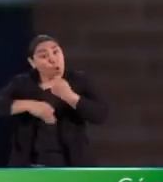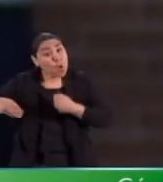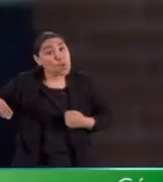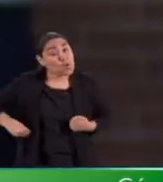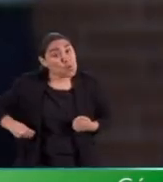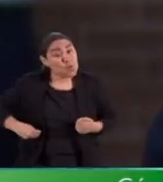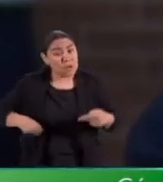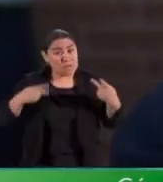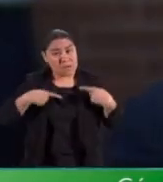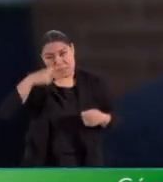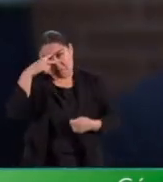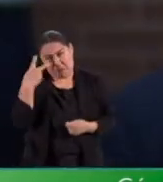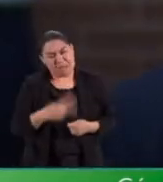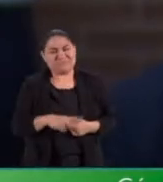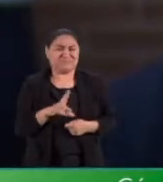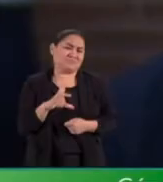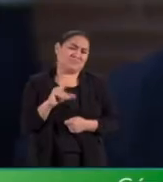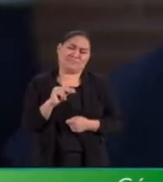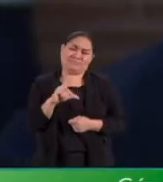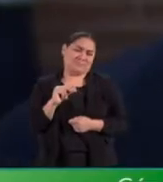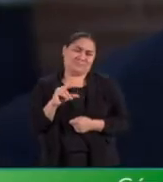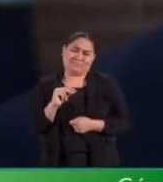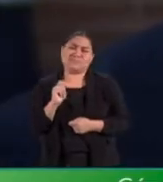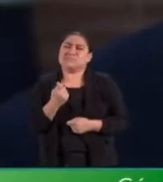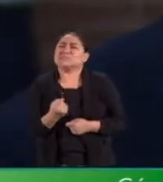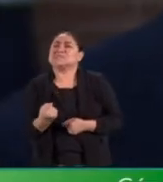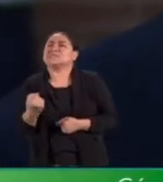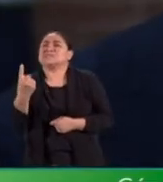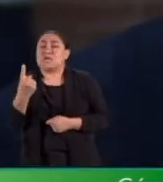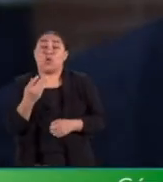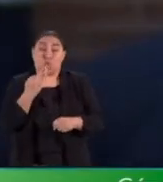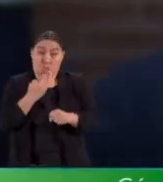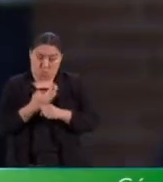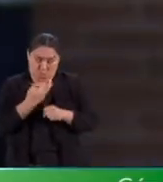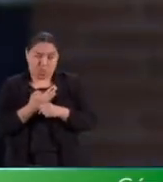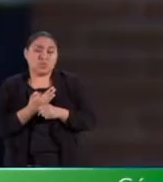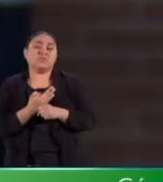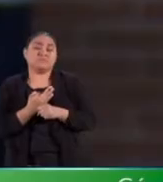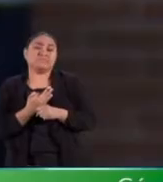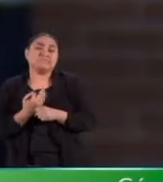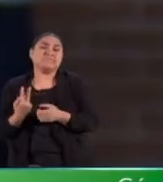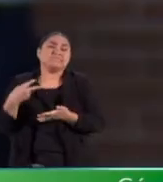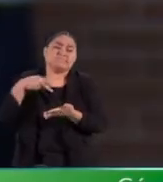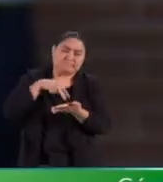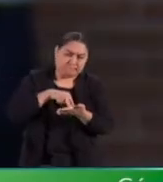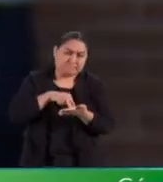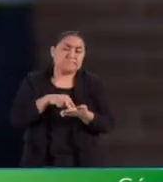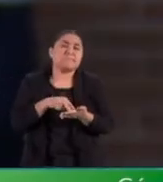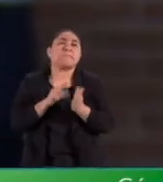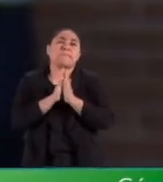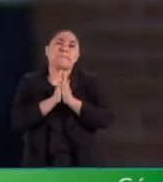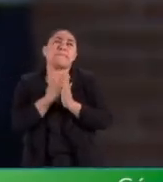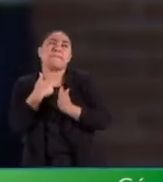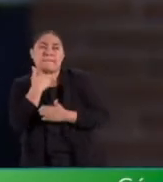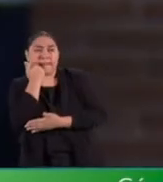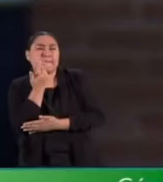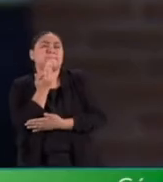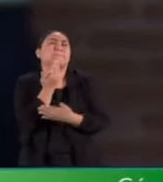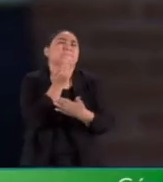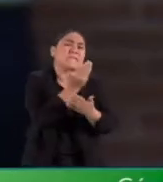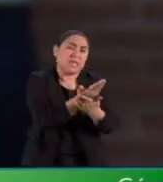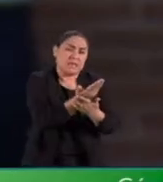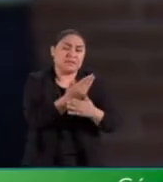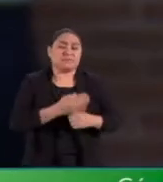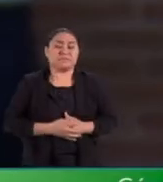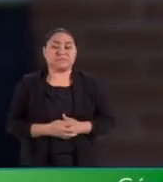mexicanos excepcionales. Hoy venimos aquí a hacerles una petición: